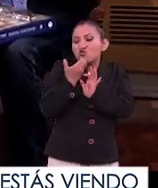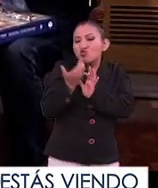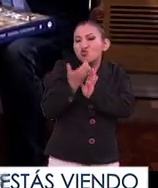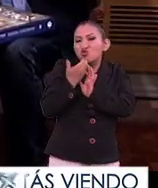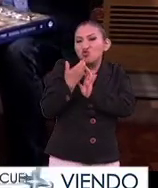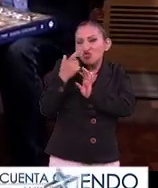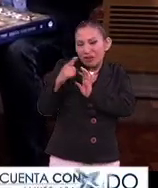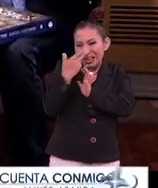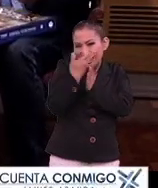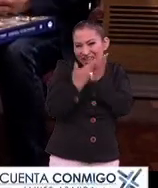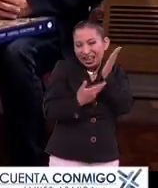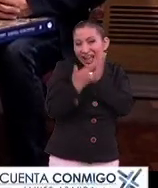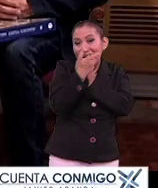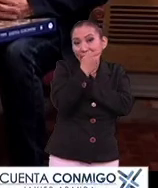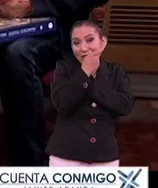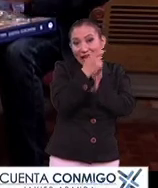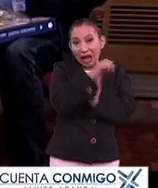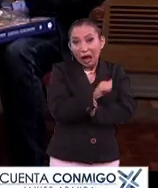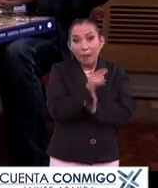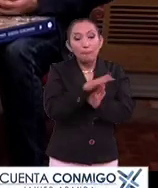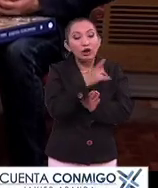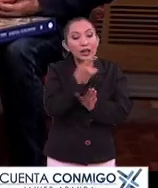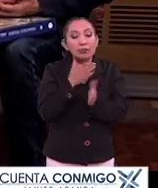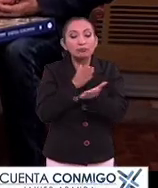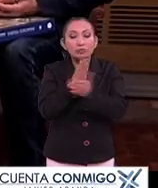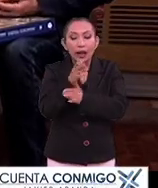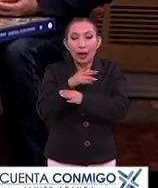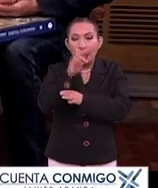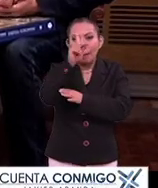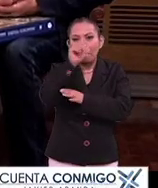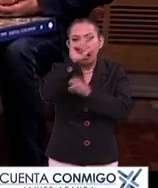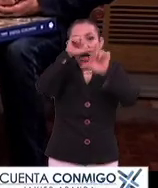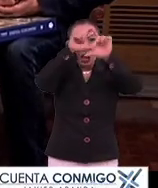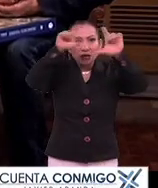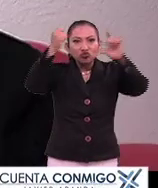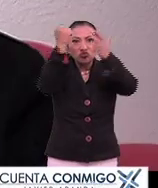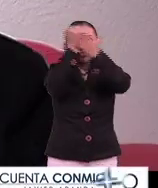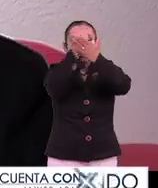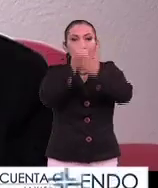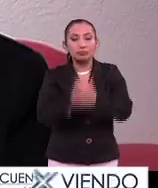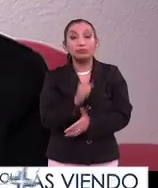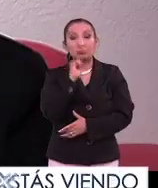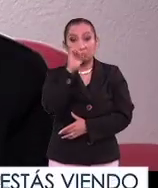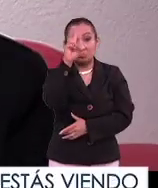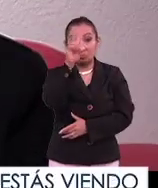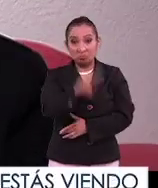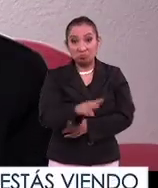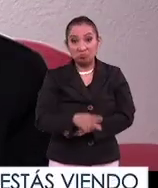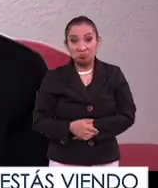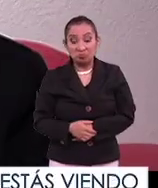de la gráfica anterior a él, obviamente, porque interviene placas o impresiones, ¿no? Sí.